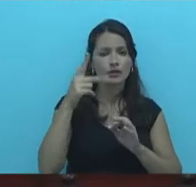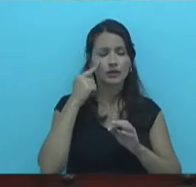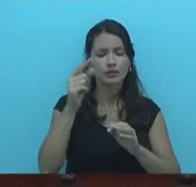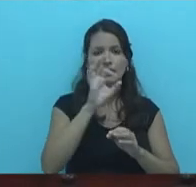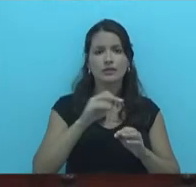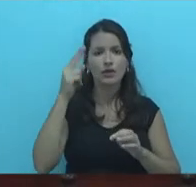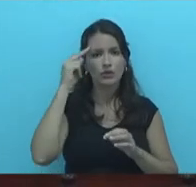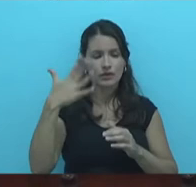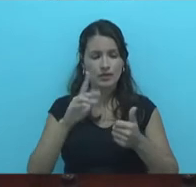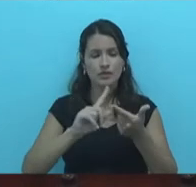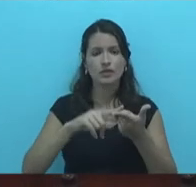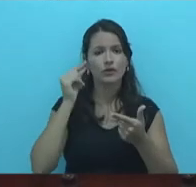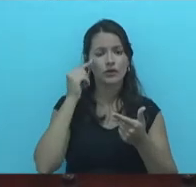33.095,